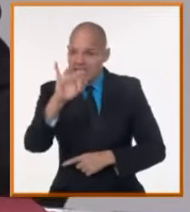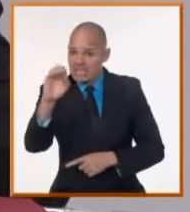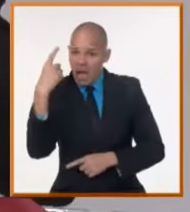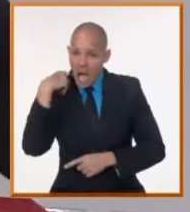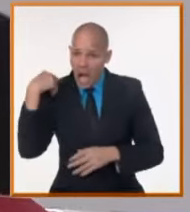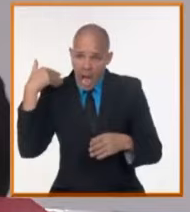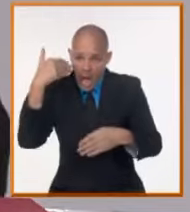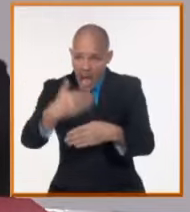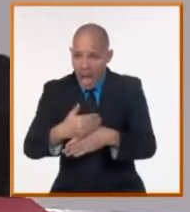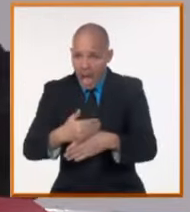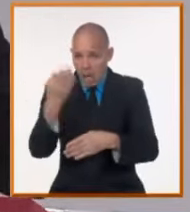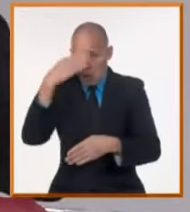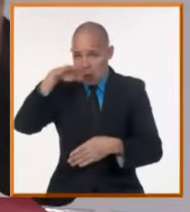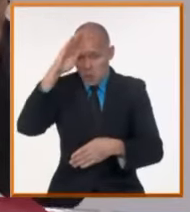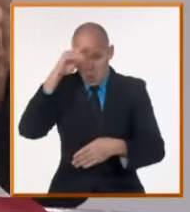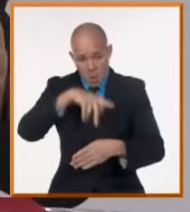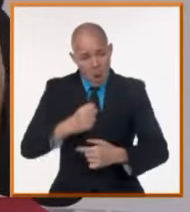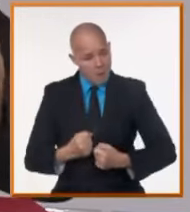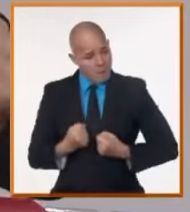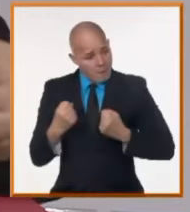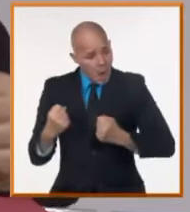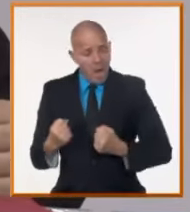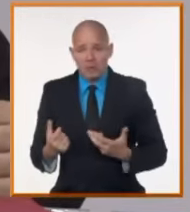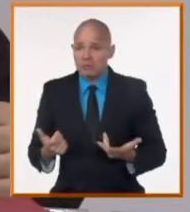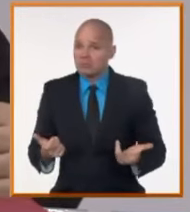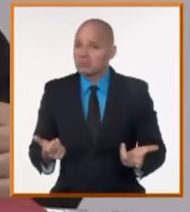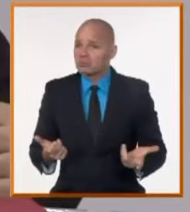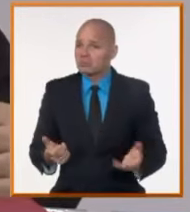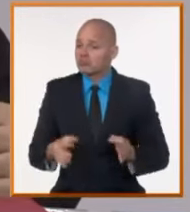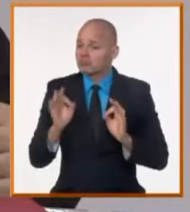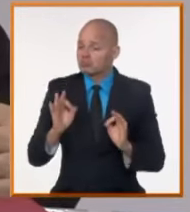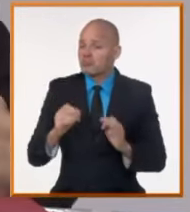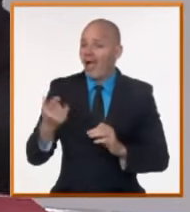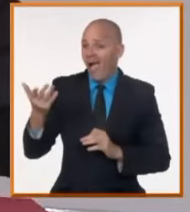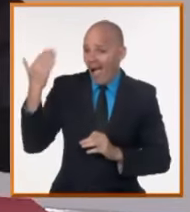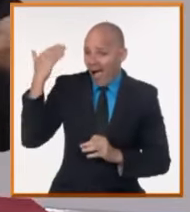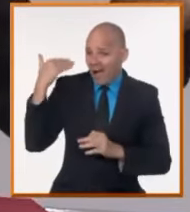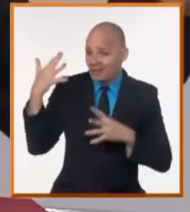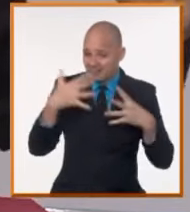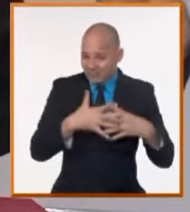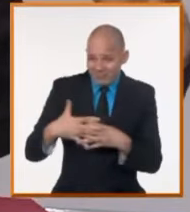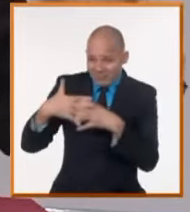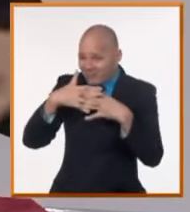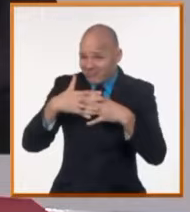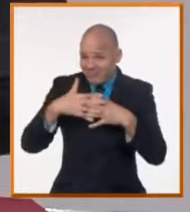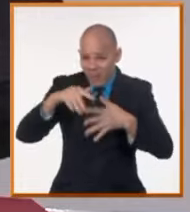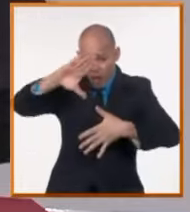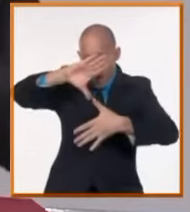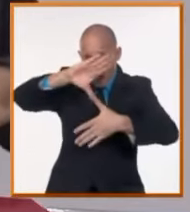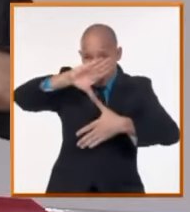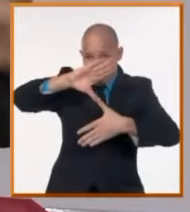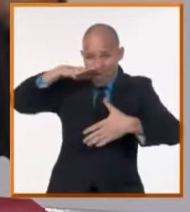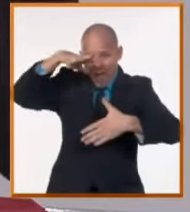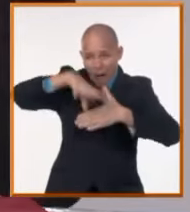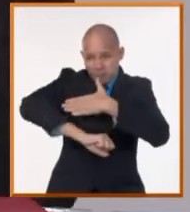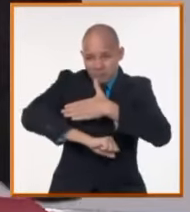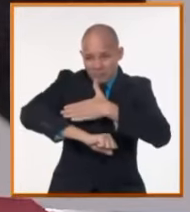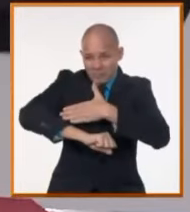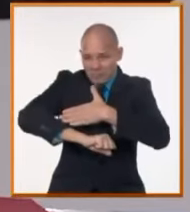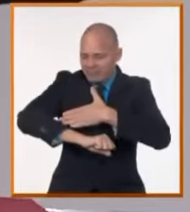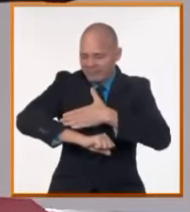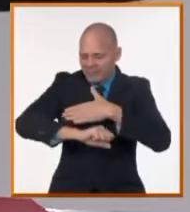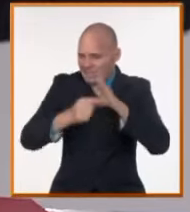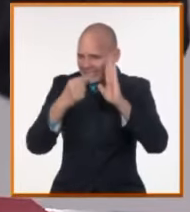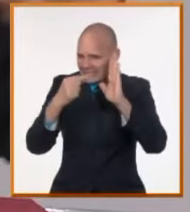Cuba se convirtió en el país que rompió con el determinismo geográfico. Su patio trasero, su principal esfera de influencia,